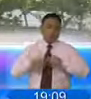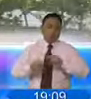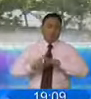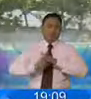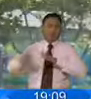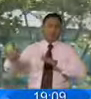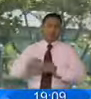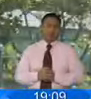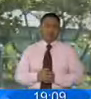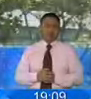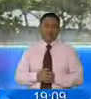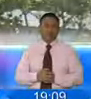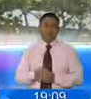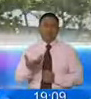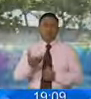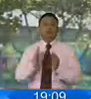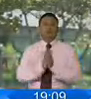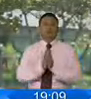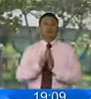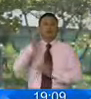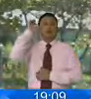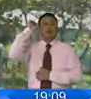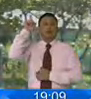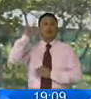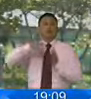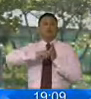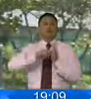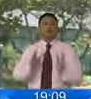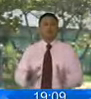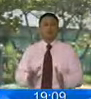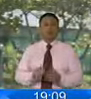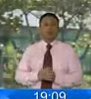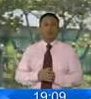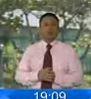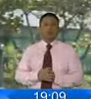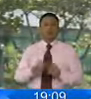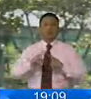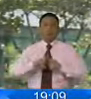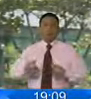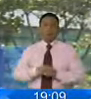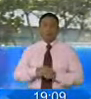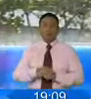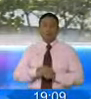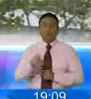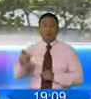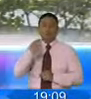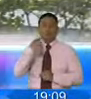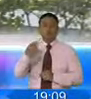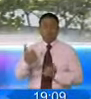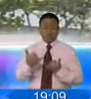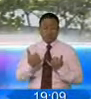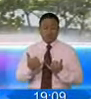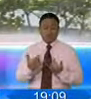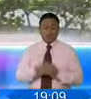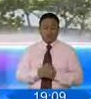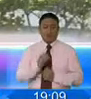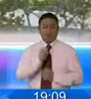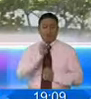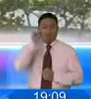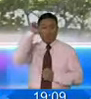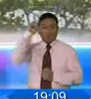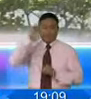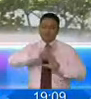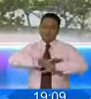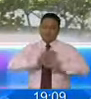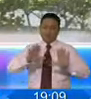corrupción. Solicitamos un pronunciamiento por parte de la Contraloría General del Estado. Sin embargo, aseguraron que al momento no darán